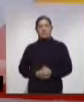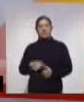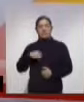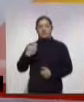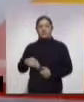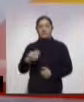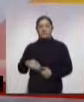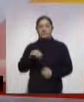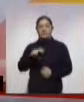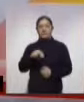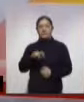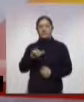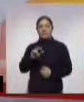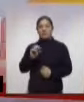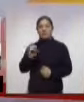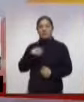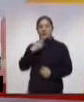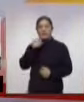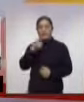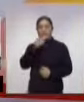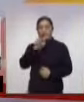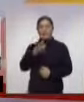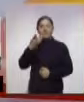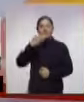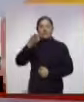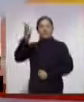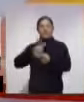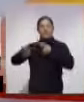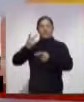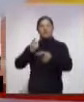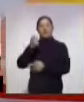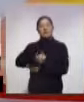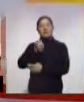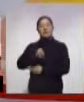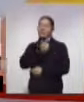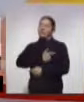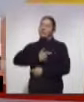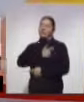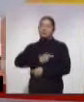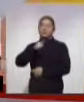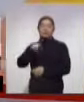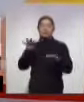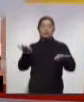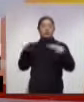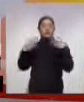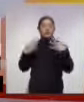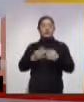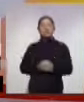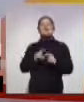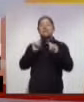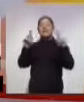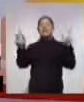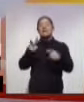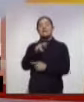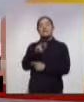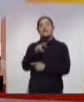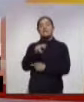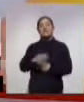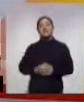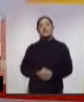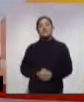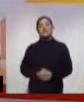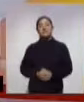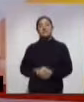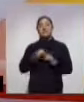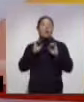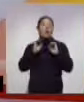de todo el equipo le doy la más cordial bienvenida y le saludo con mucho gusto si nos ve a través de Tlaxcala Televisión o